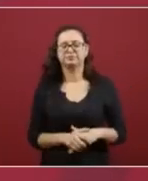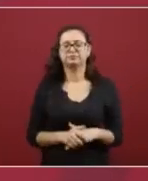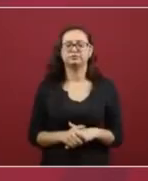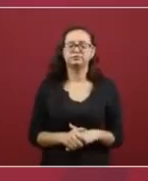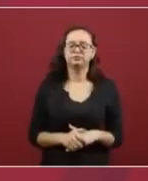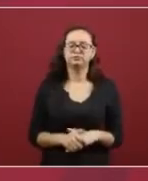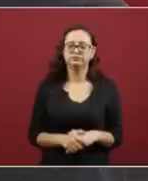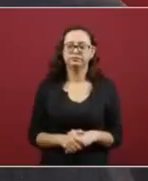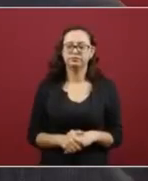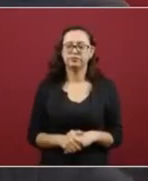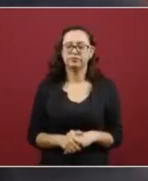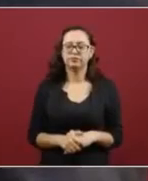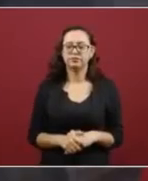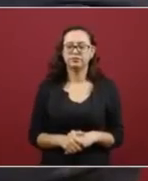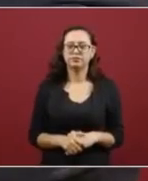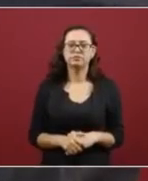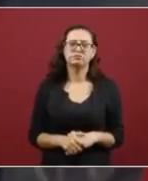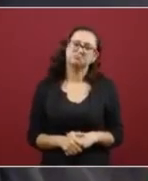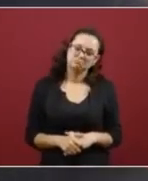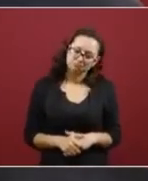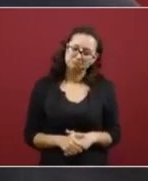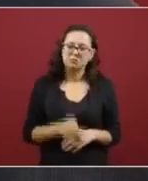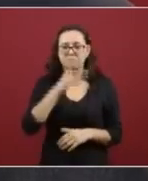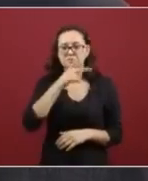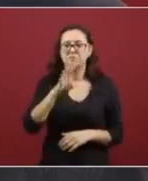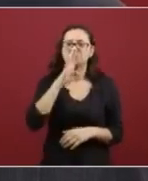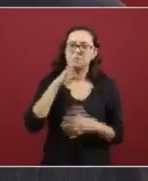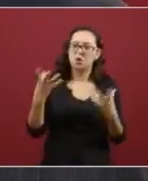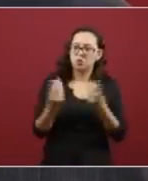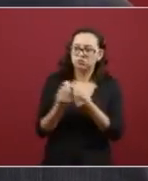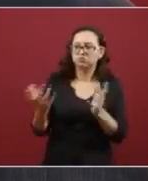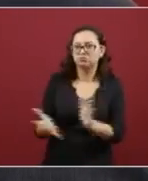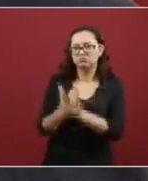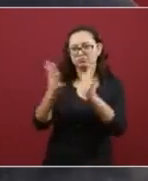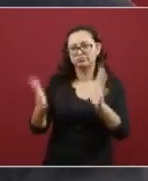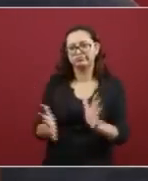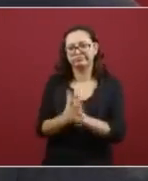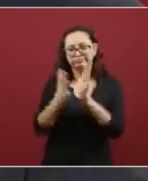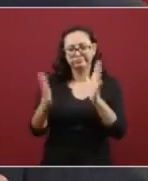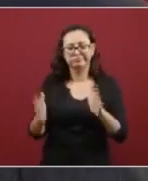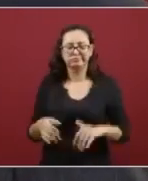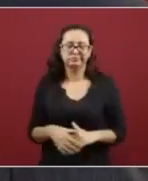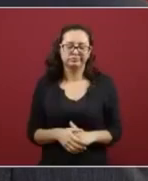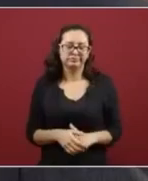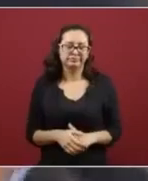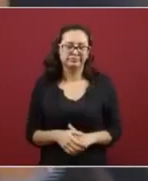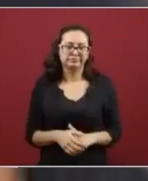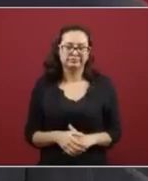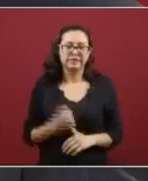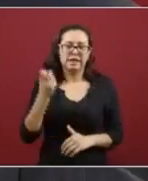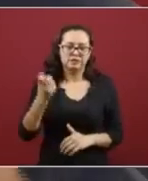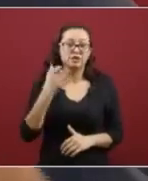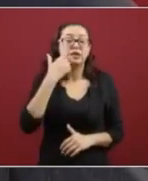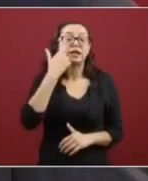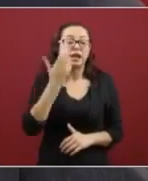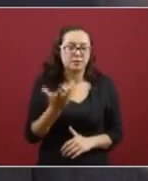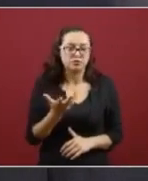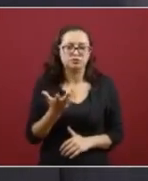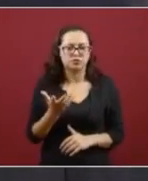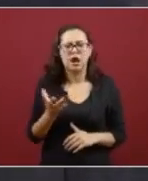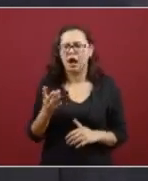se utilicen con la participación de padres de familia. De esa forma, eso ya existe, eso se